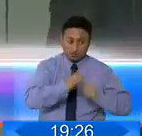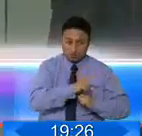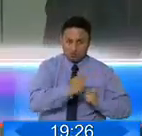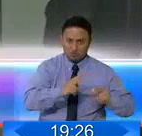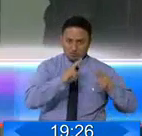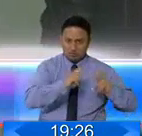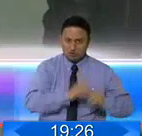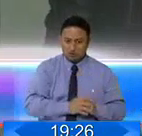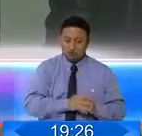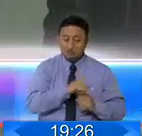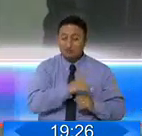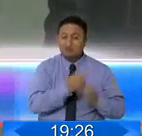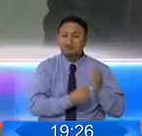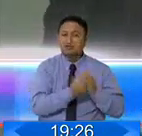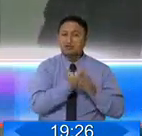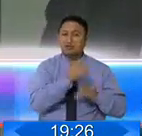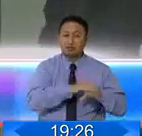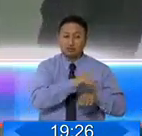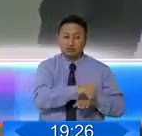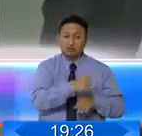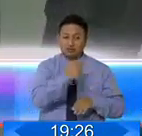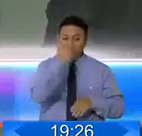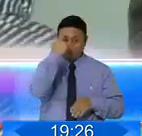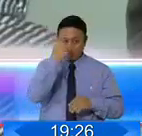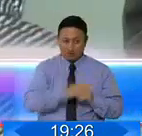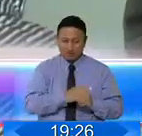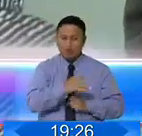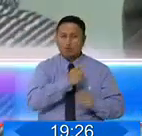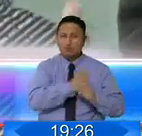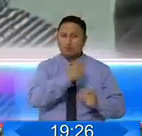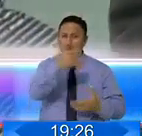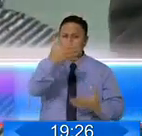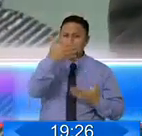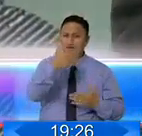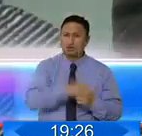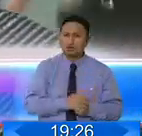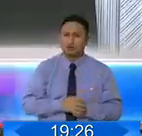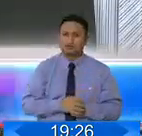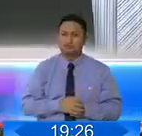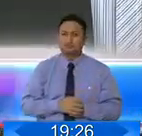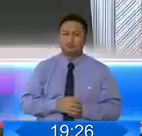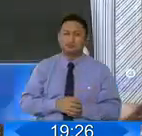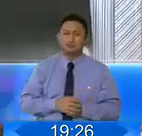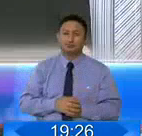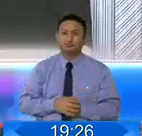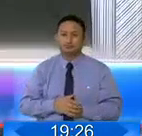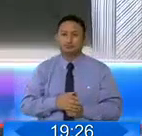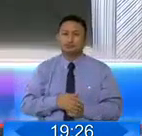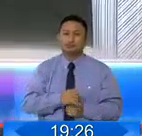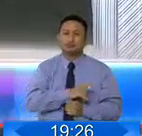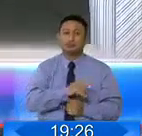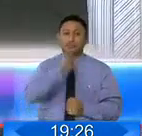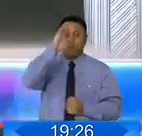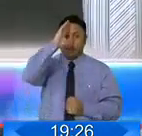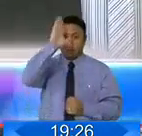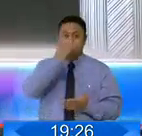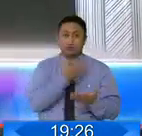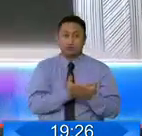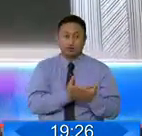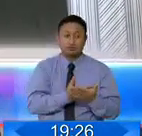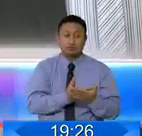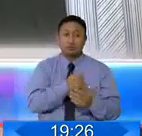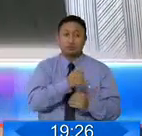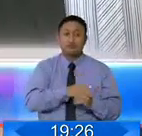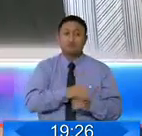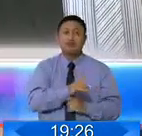u organizaciones que se sientan víctimas de persecución política durante la última década. Les propusieron a los policías de que declaren en